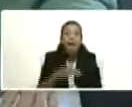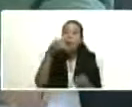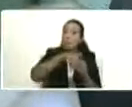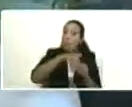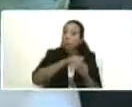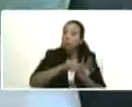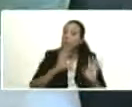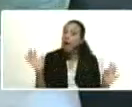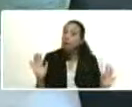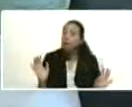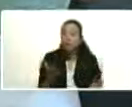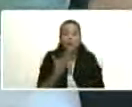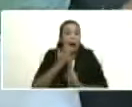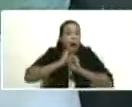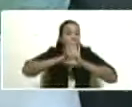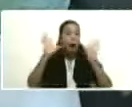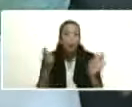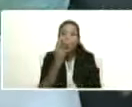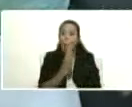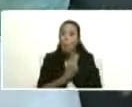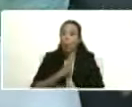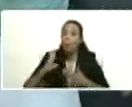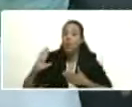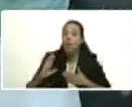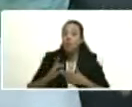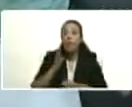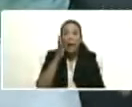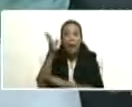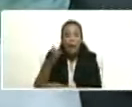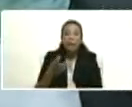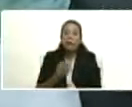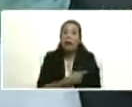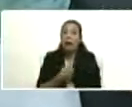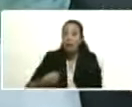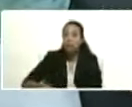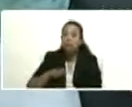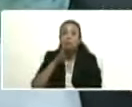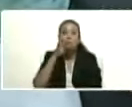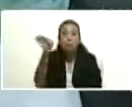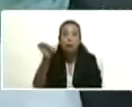votar. Y claro, era un compromiso histórico que tenemos todos los venezolanos,